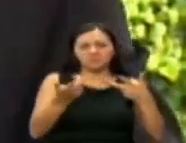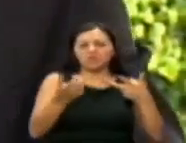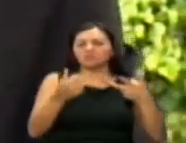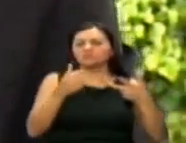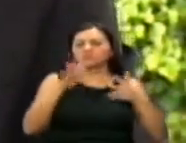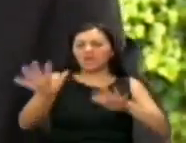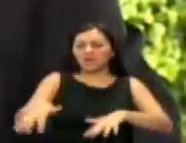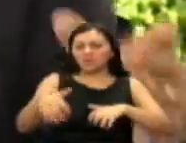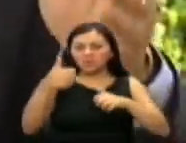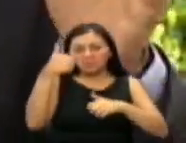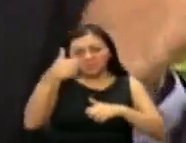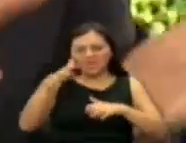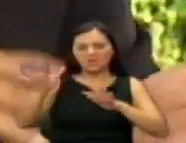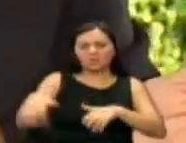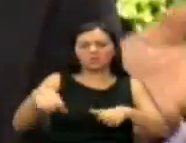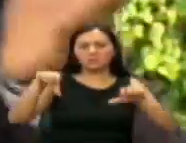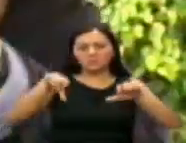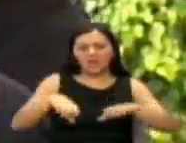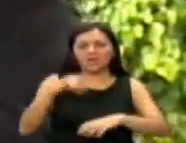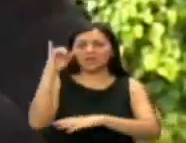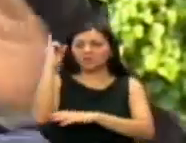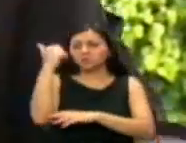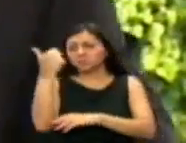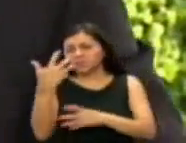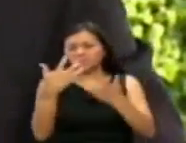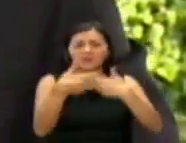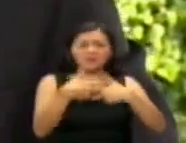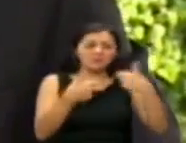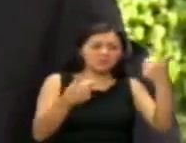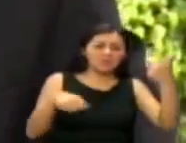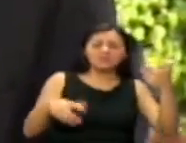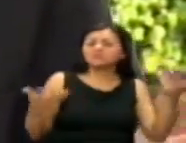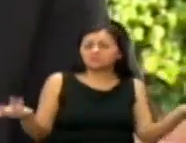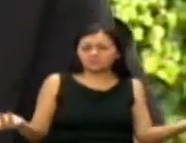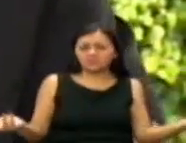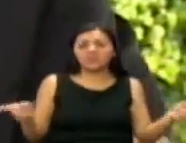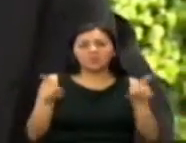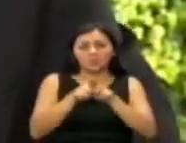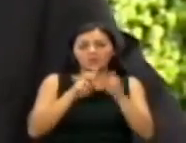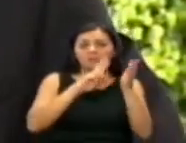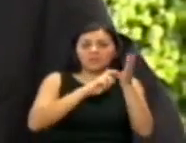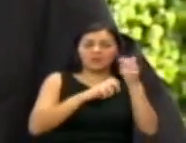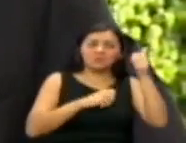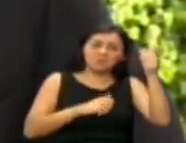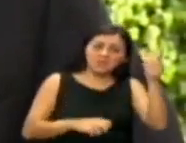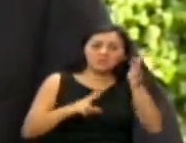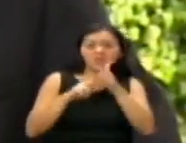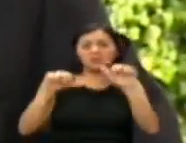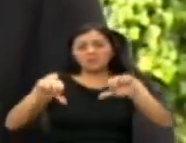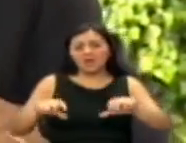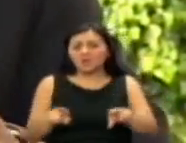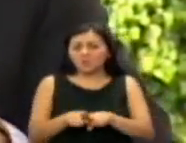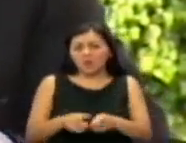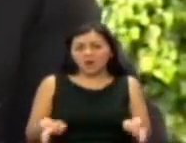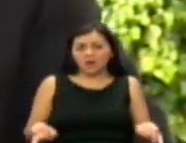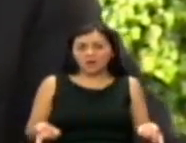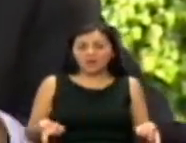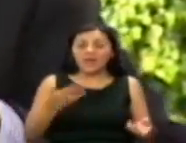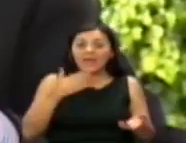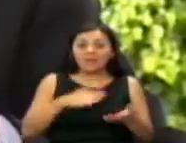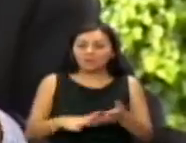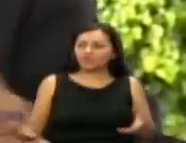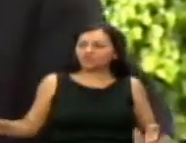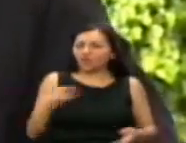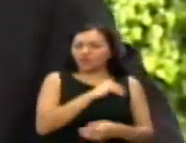con fertilizantes, así como hay buena industria, mala industria contaminante, hay buena minería y mala minería. Pero no por eso va a eliminar el